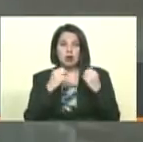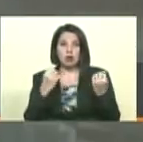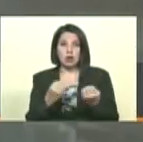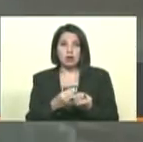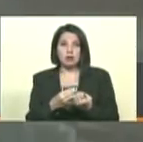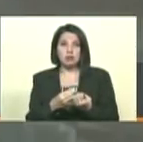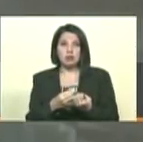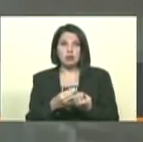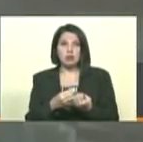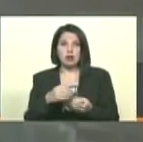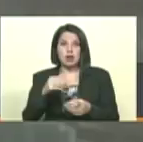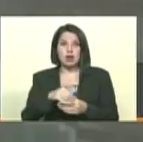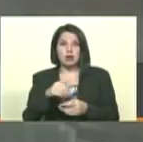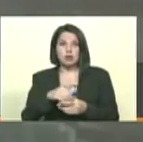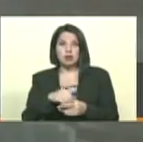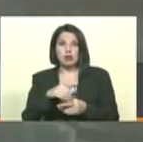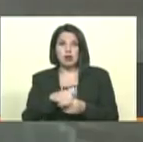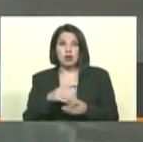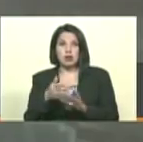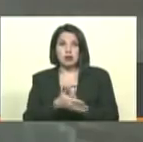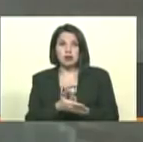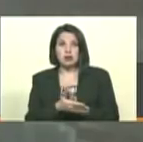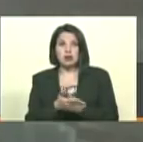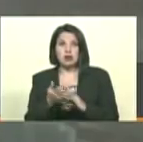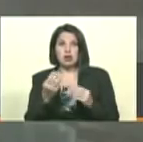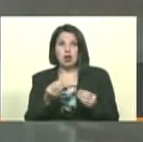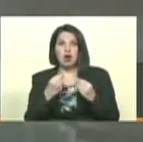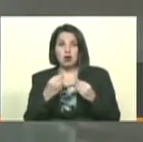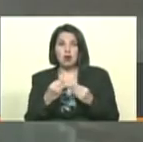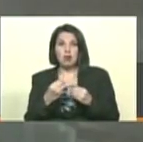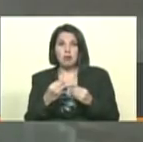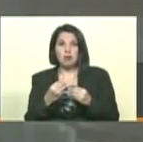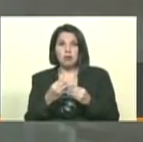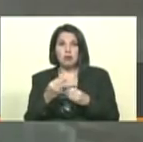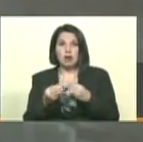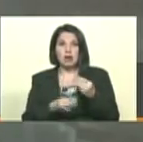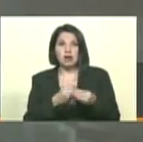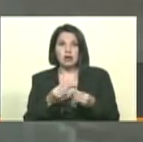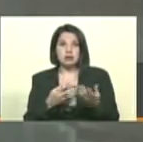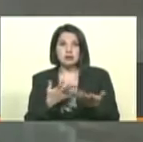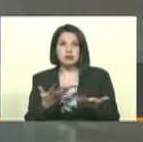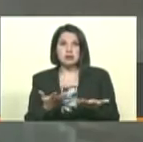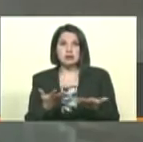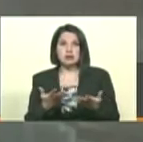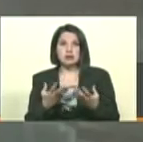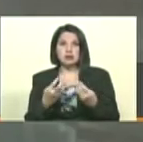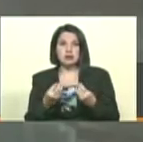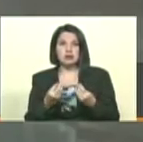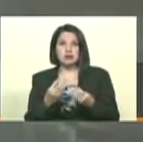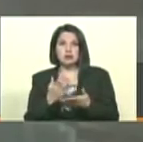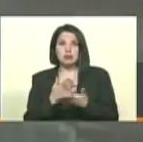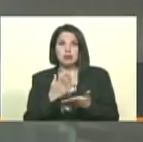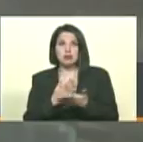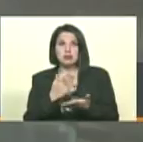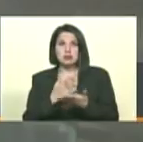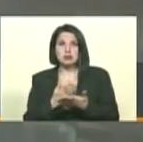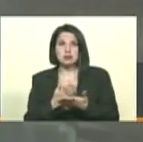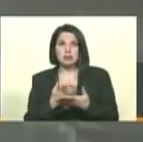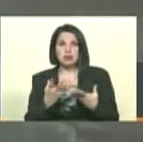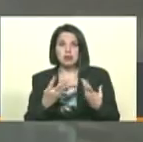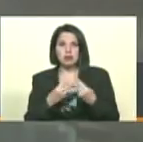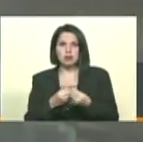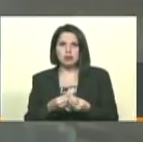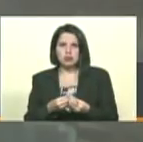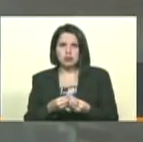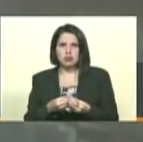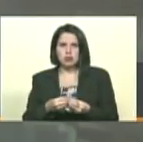electorales subalternos, en las juntas municipales, en las mesas electorales y, por supuesto, como siempre, que nunca ha fallado, en